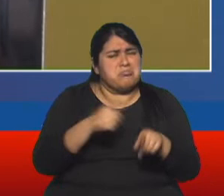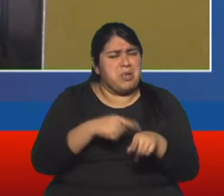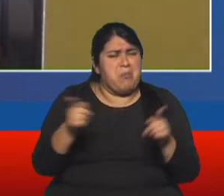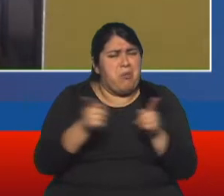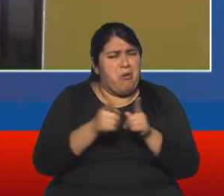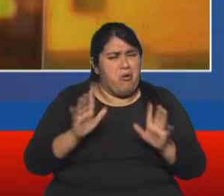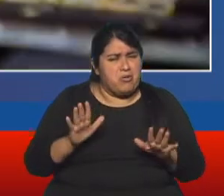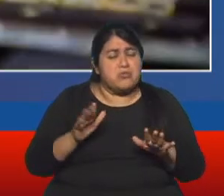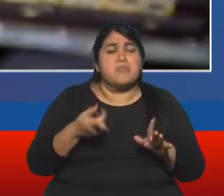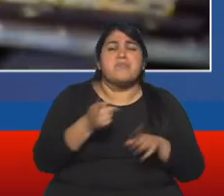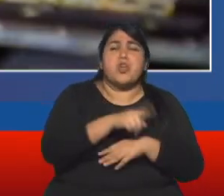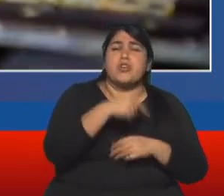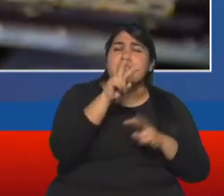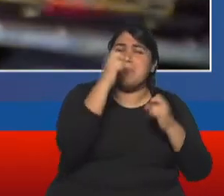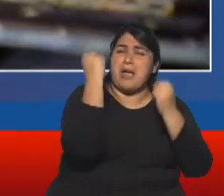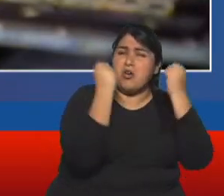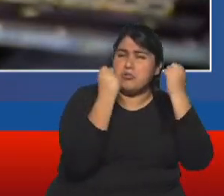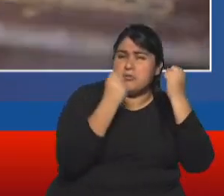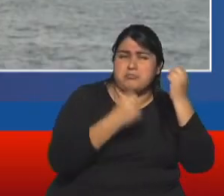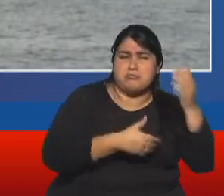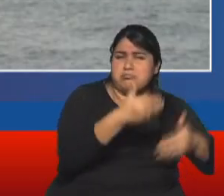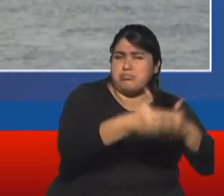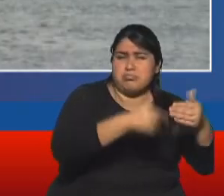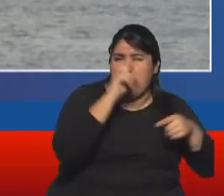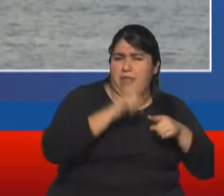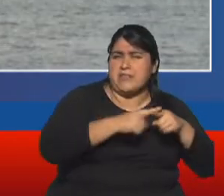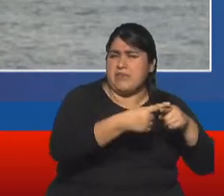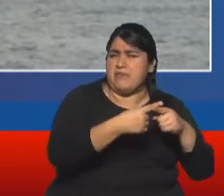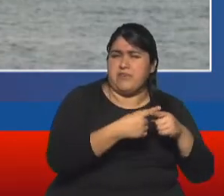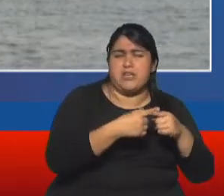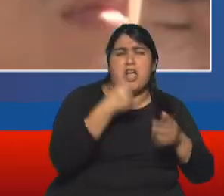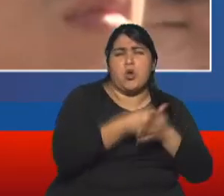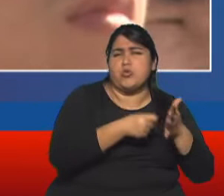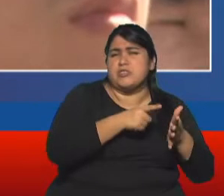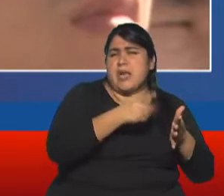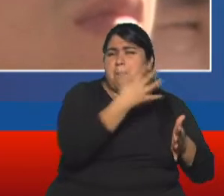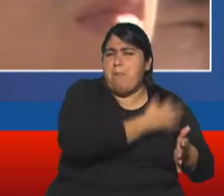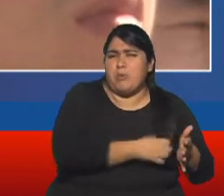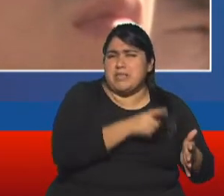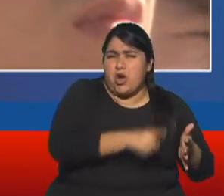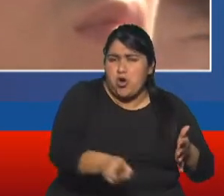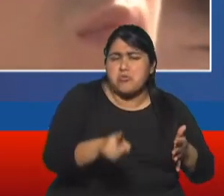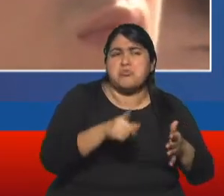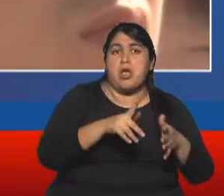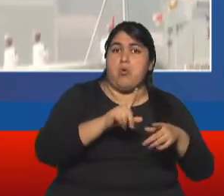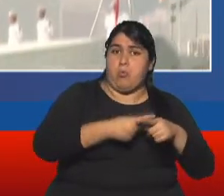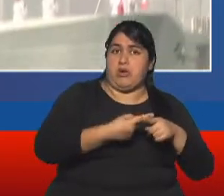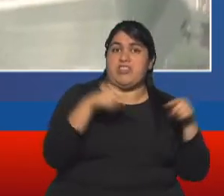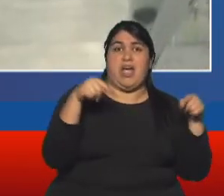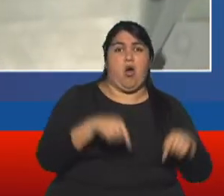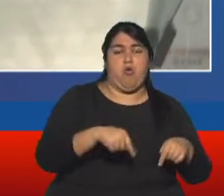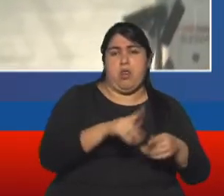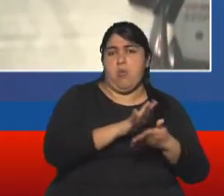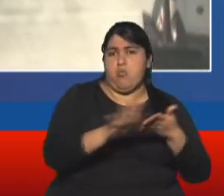es la agenda económica, siguen existiendo desafíos importantes. La lucha contra la pobreza, que es una política activa hoy, con